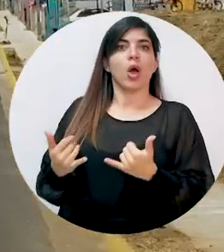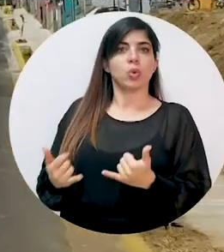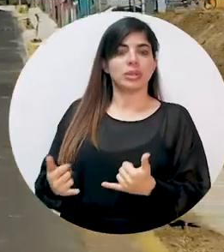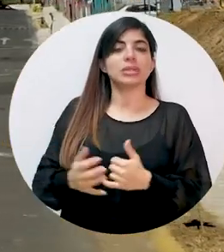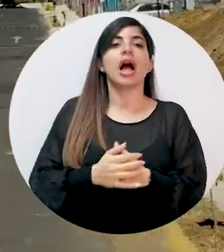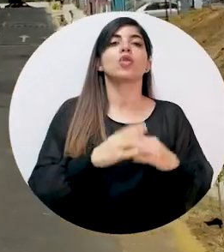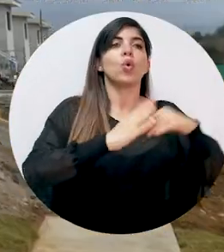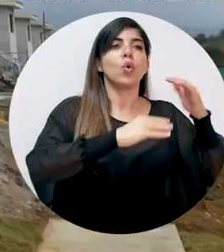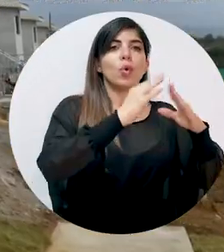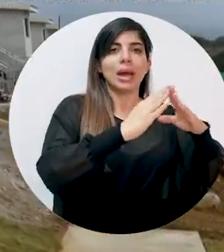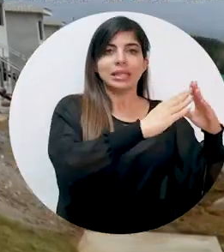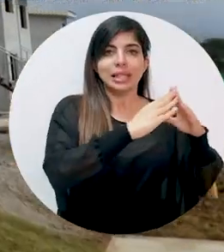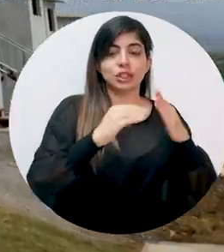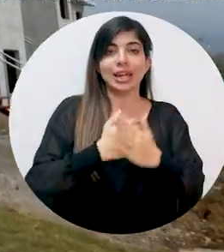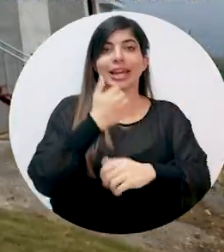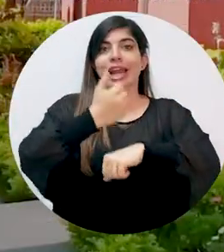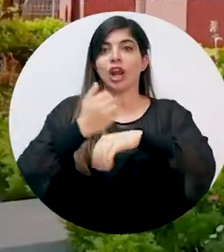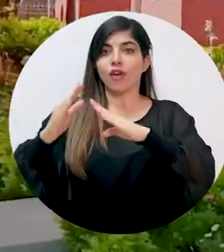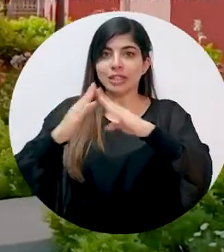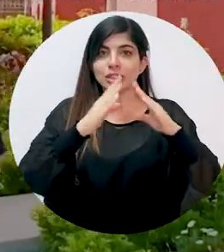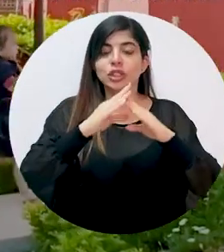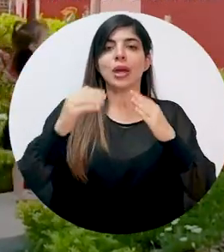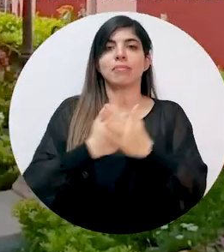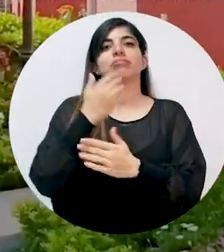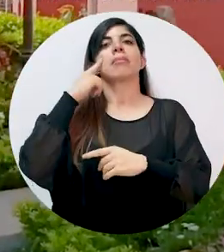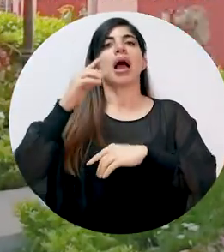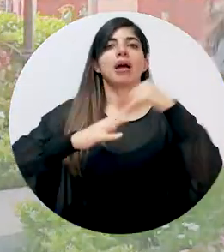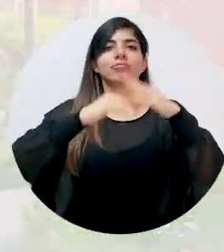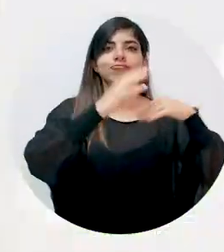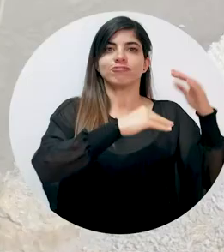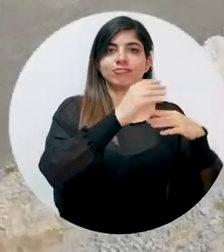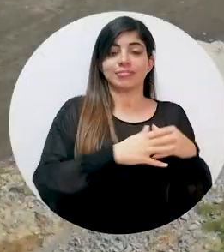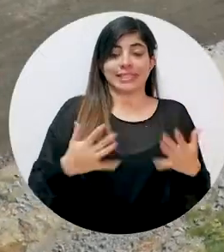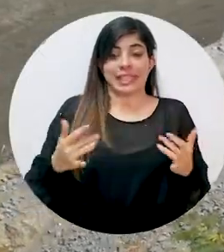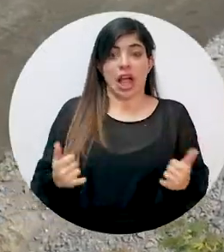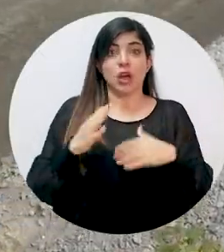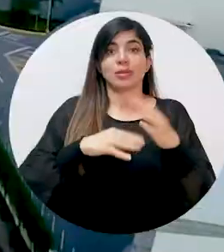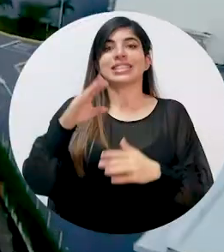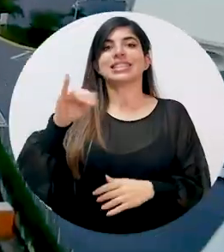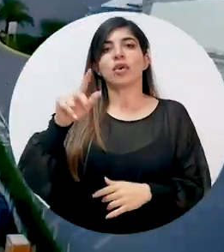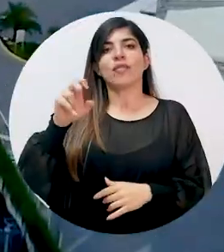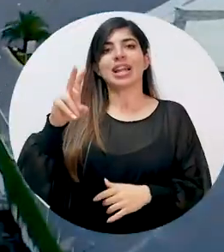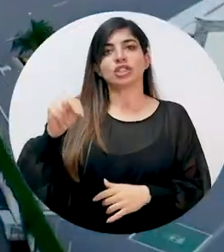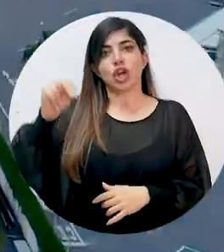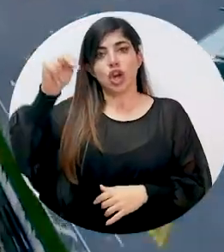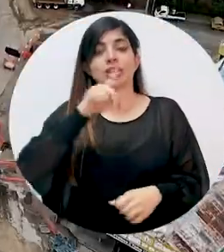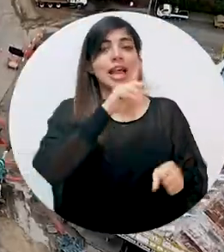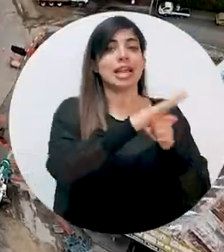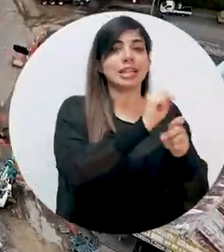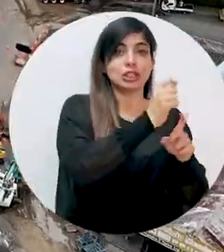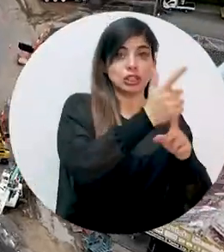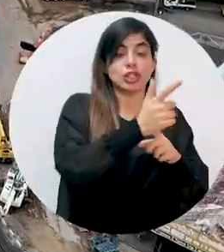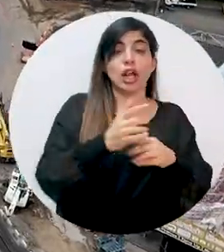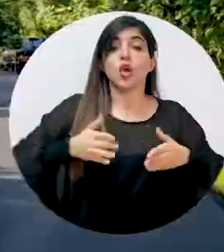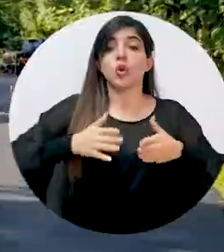construcción, urbanización, renovación urbana e inversión inmobiliaria. Ya estamos construyendo Circunvalación Norte,